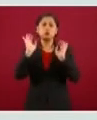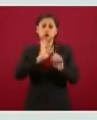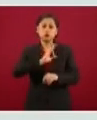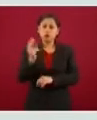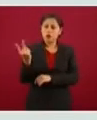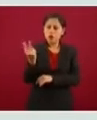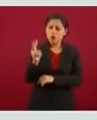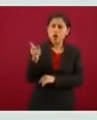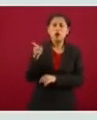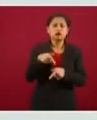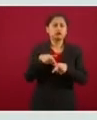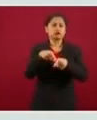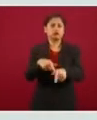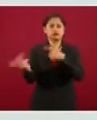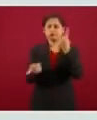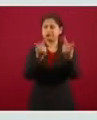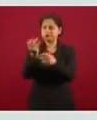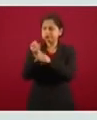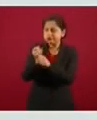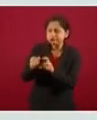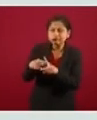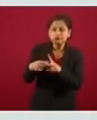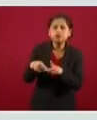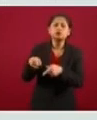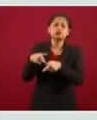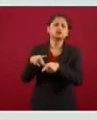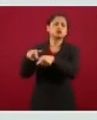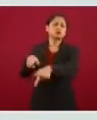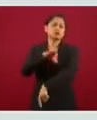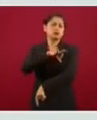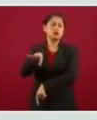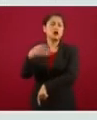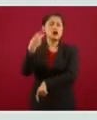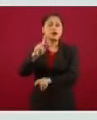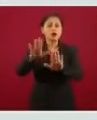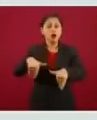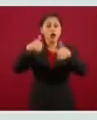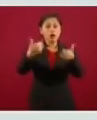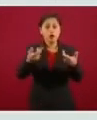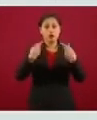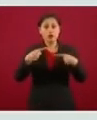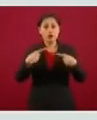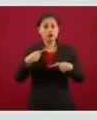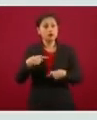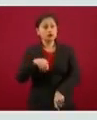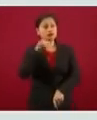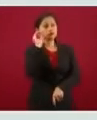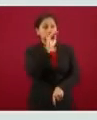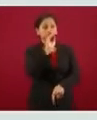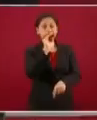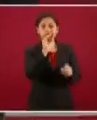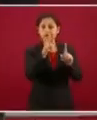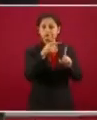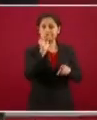bueno que haya encuestas, de lo que sea, pero aquí se trata de el trasiego de personas para tener entrevistas cara a cara. Y también